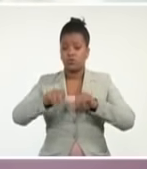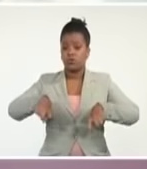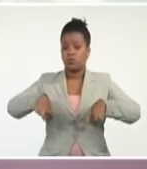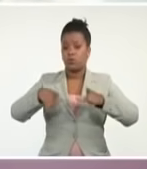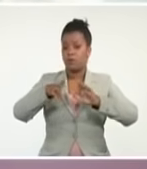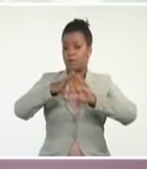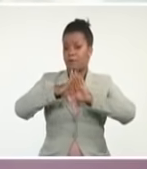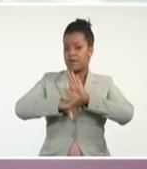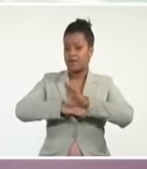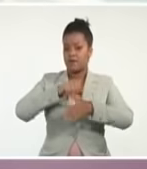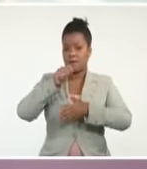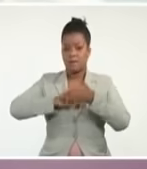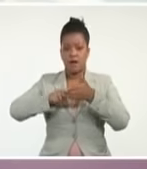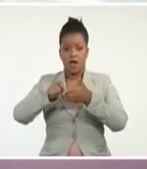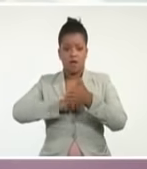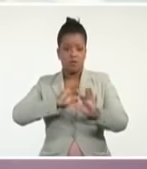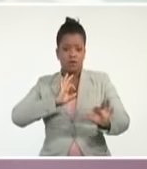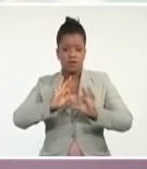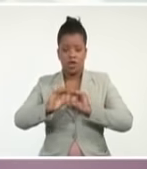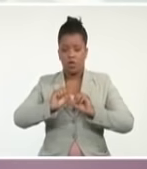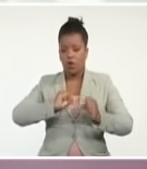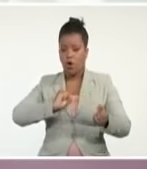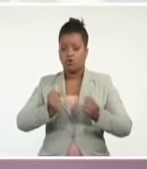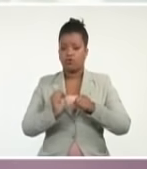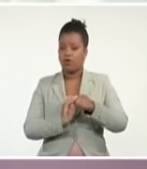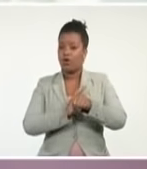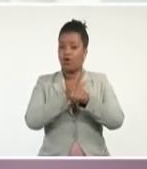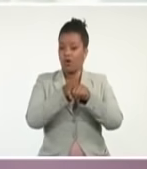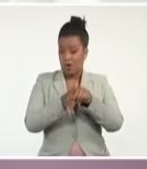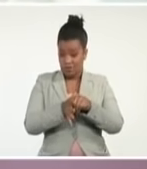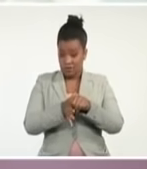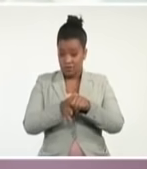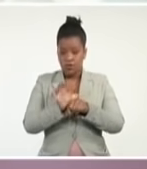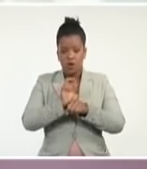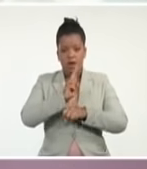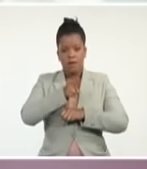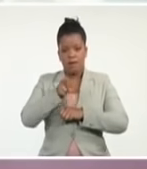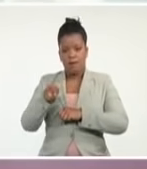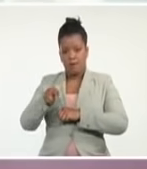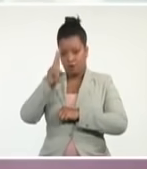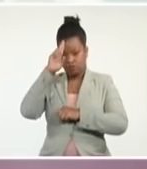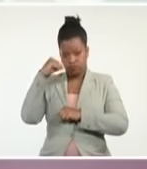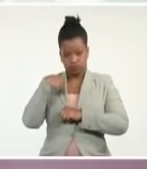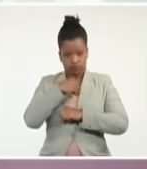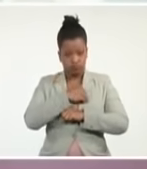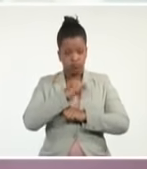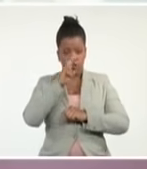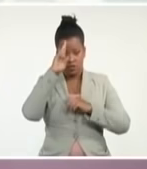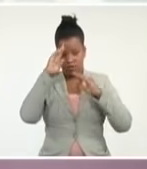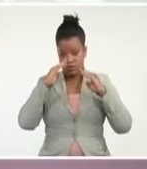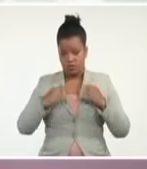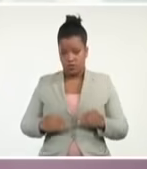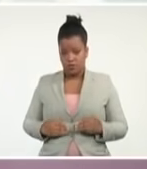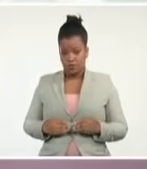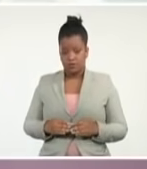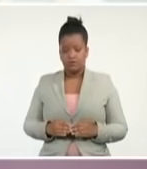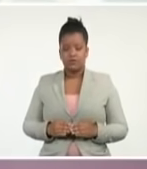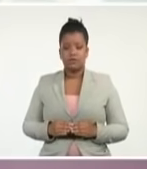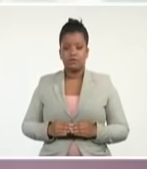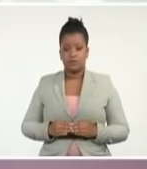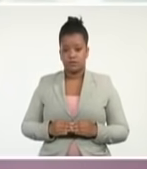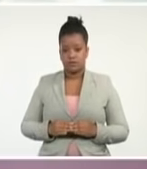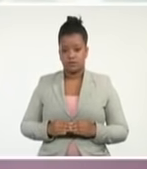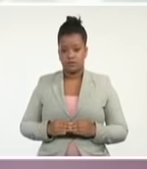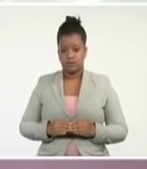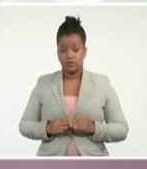en los planes de prevención y control del nuevo coronavirus y las orientaciones que en tal sentido emitan las autoridades locales. Evaluar